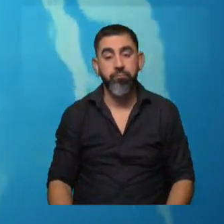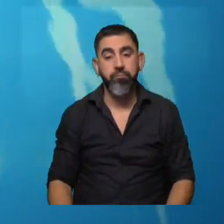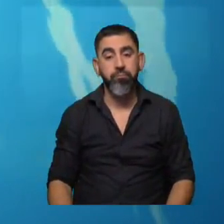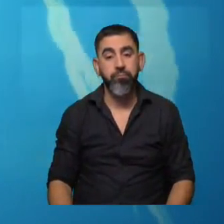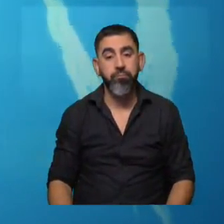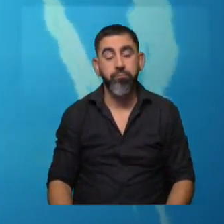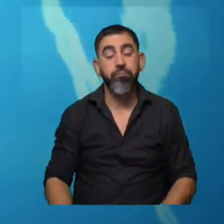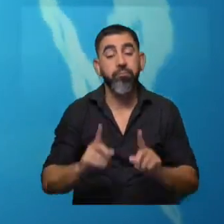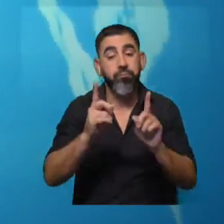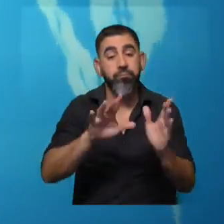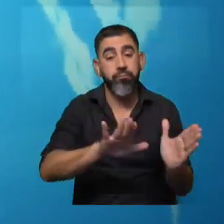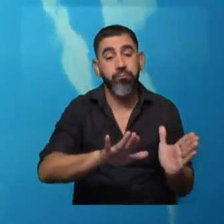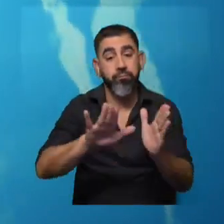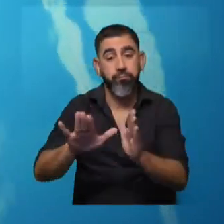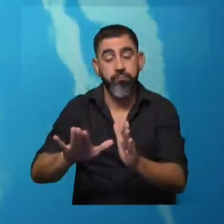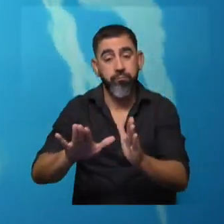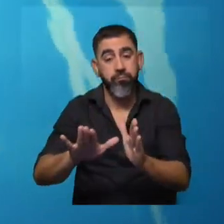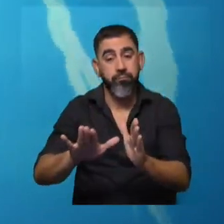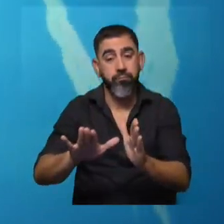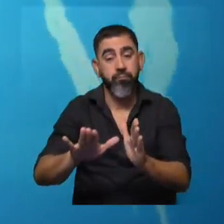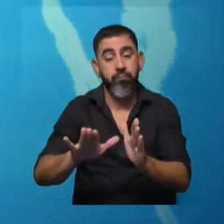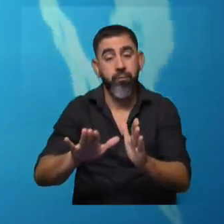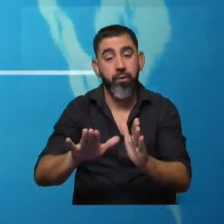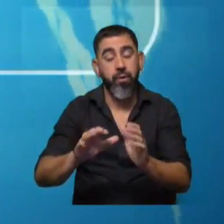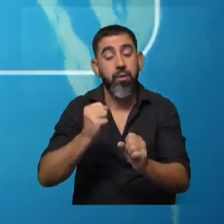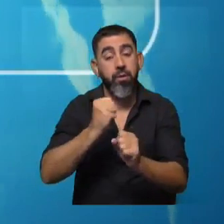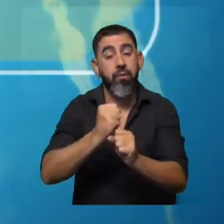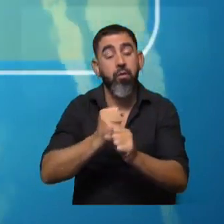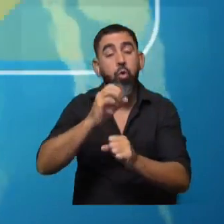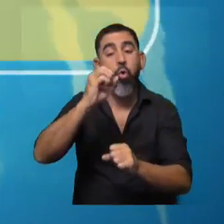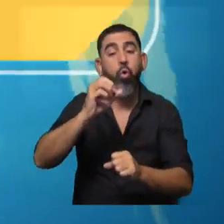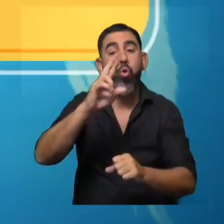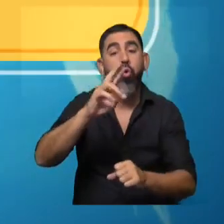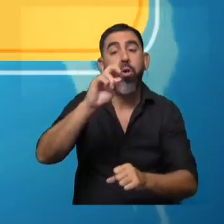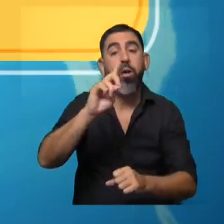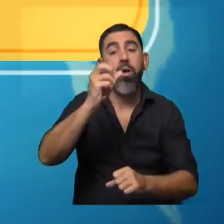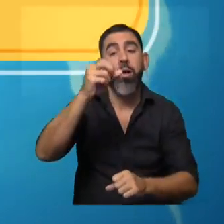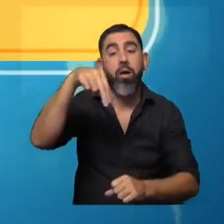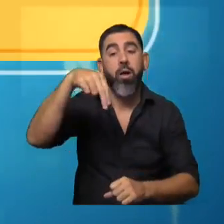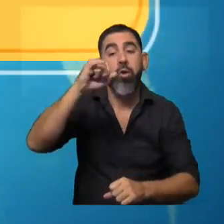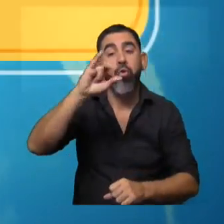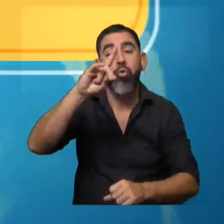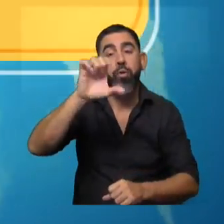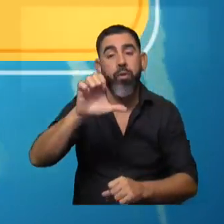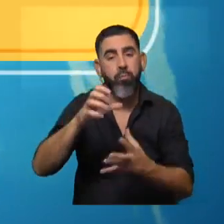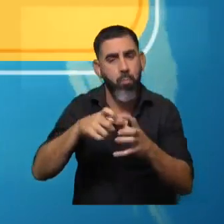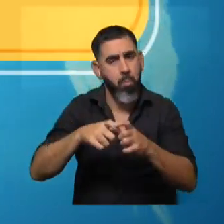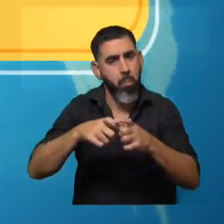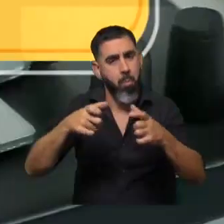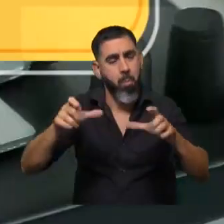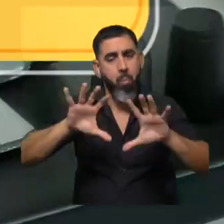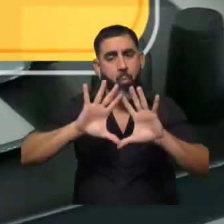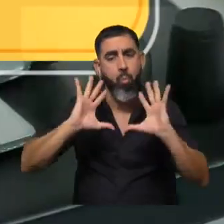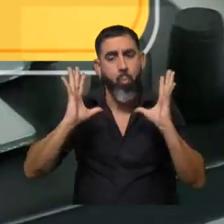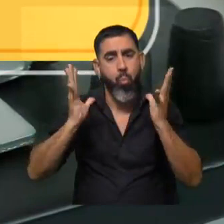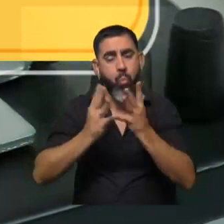Por otro lado, el trabajo en organoides es algo que está creciendo mucho a nivel mundial.